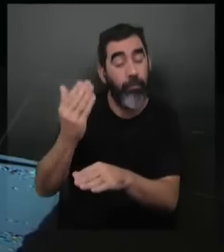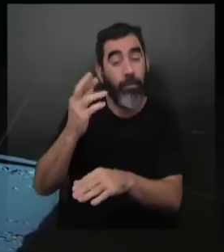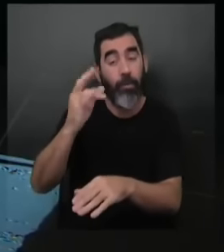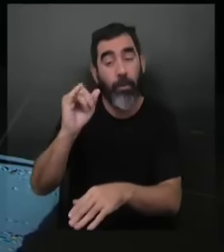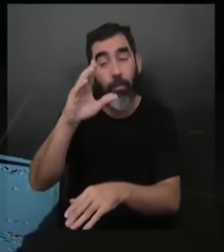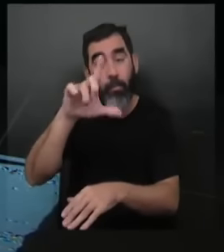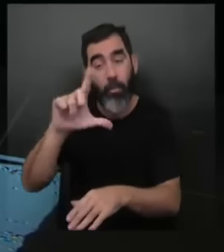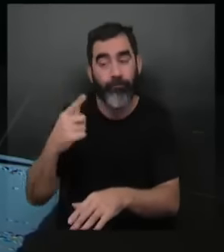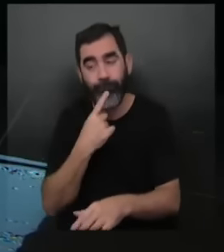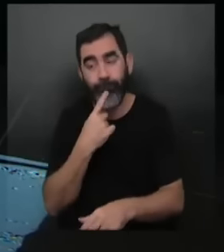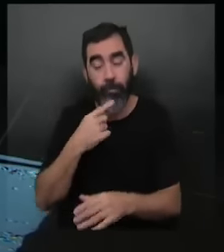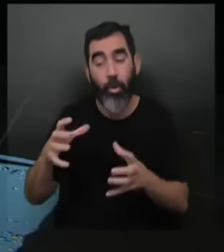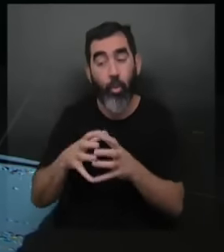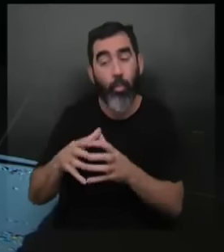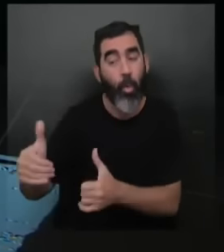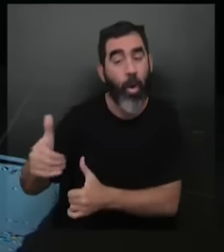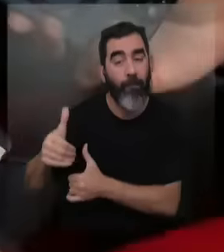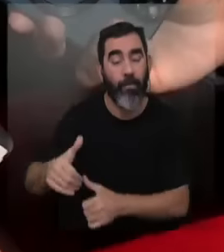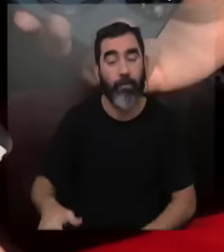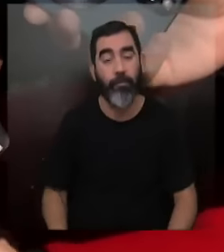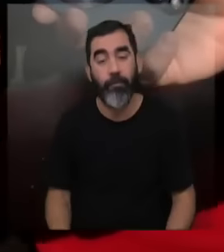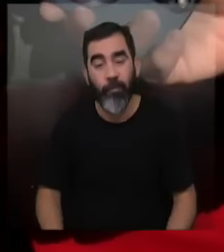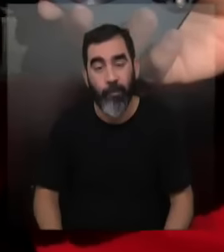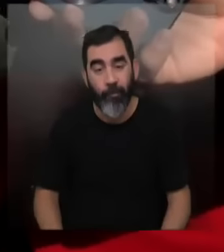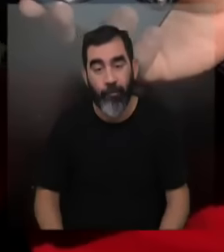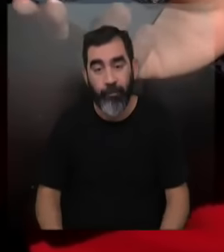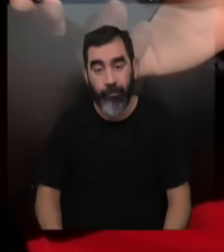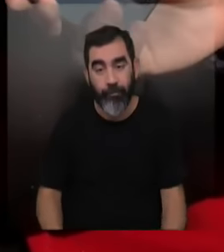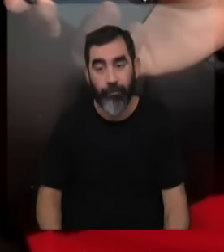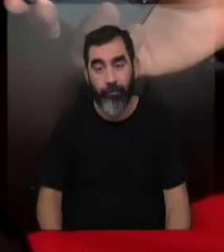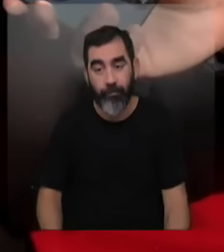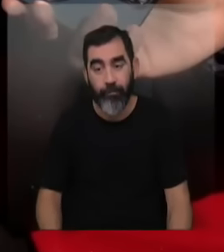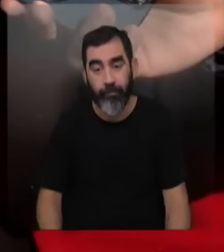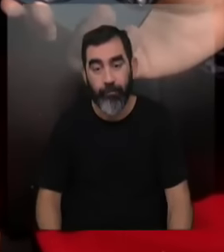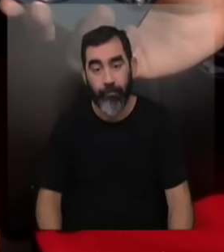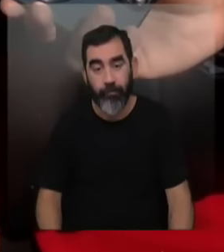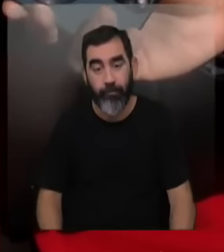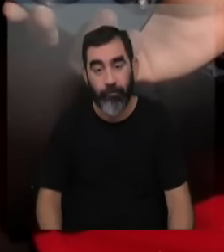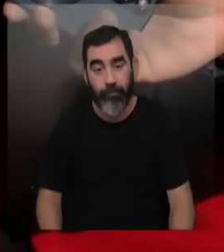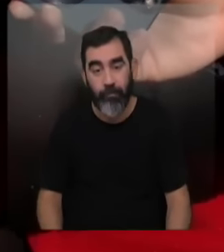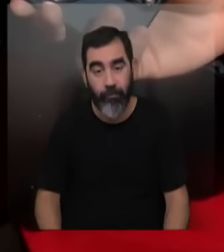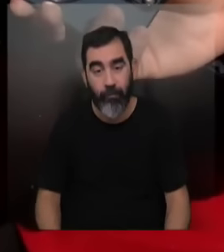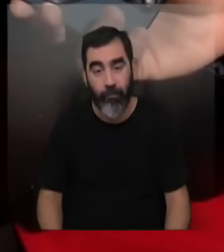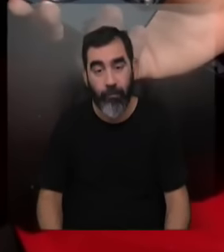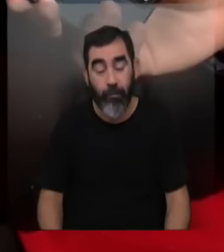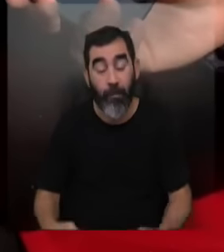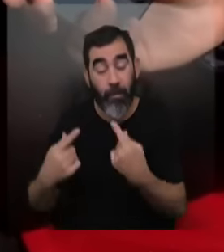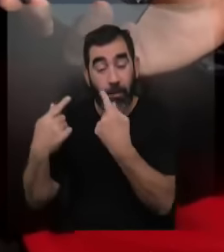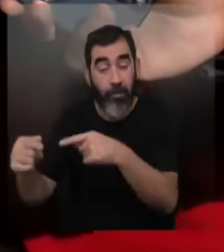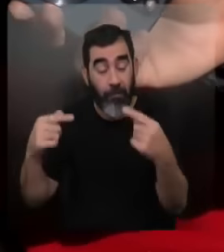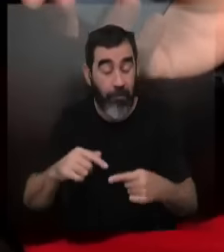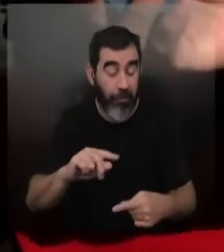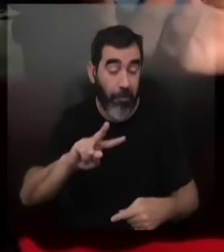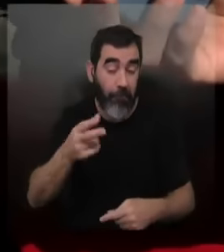cuestionó a Cabildo abierto Bueno yo creo que que es una fórmula distinta es una